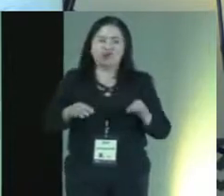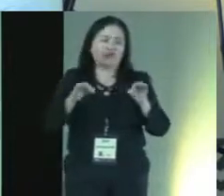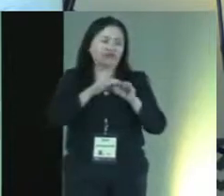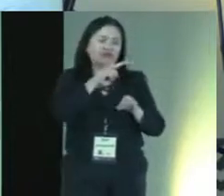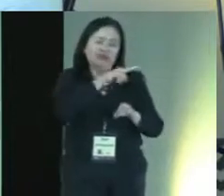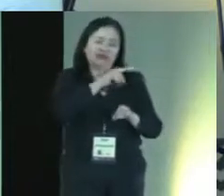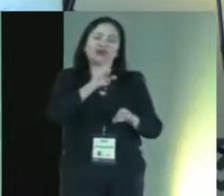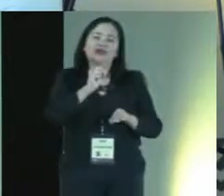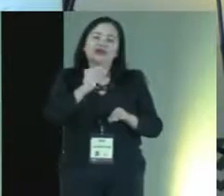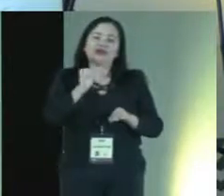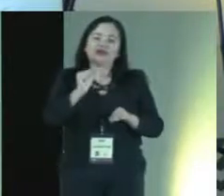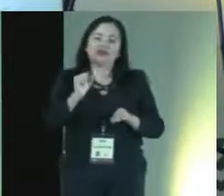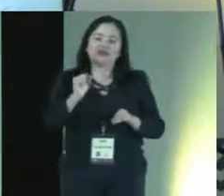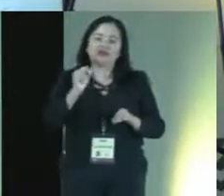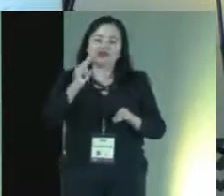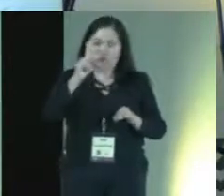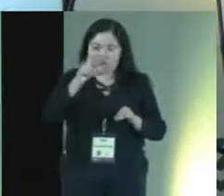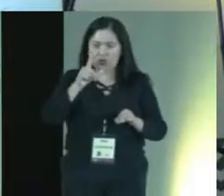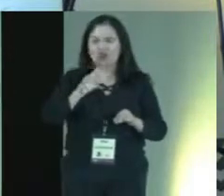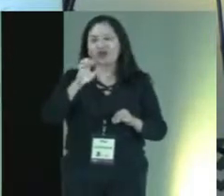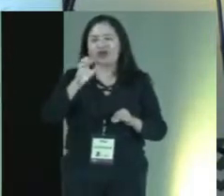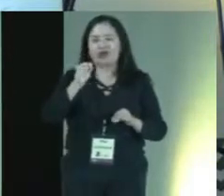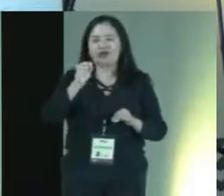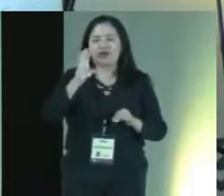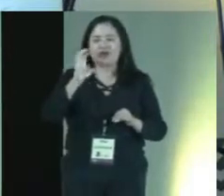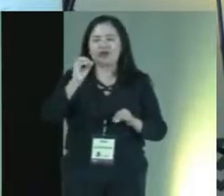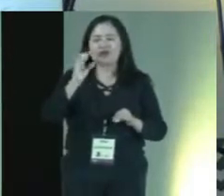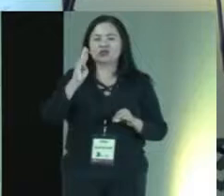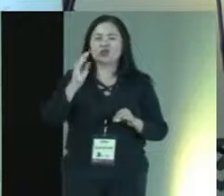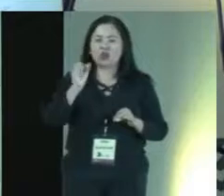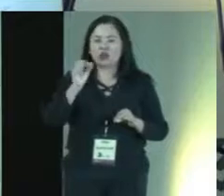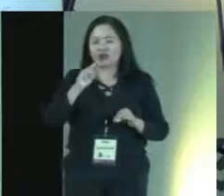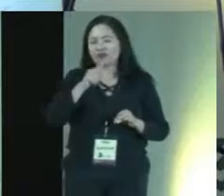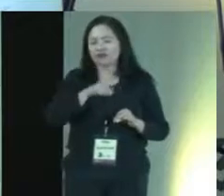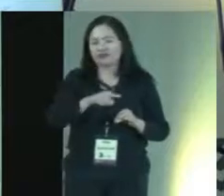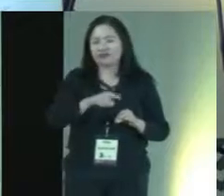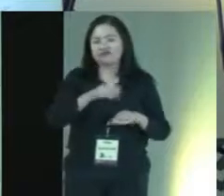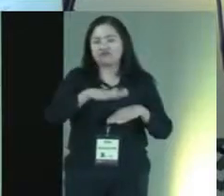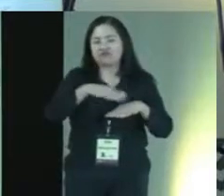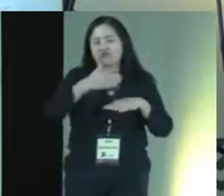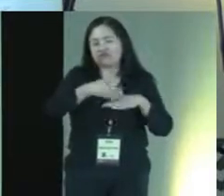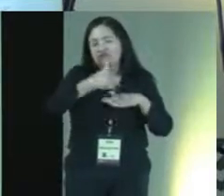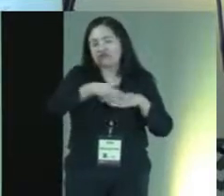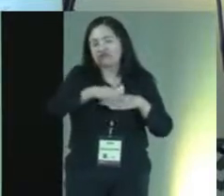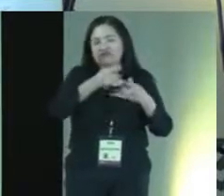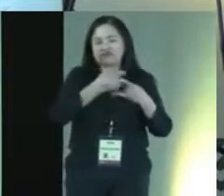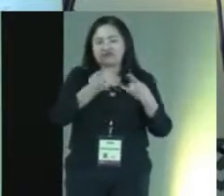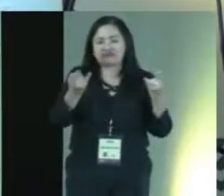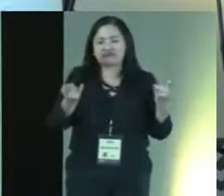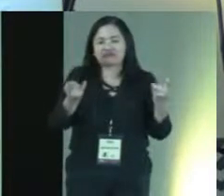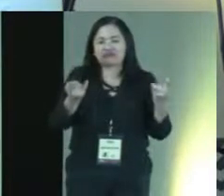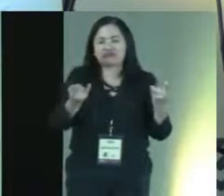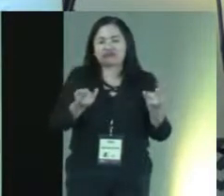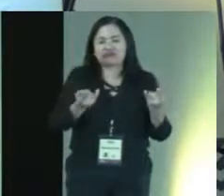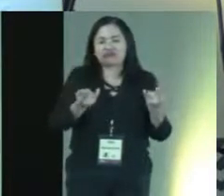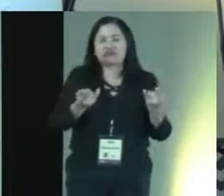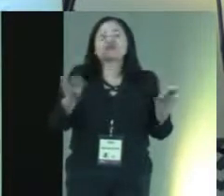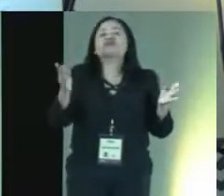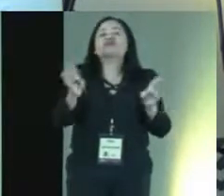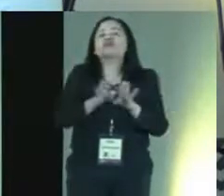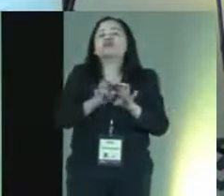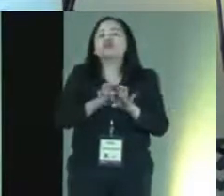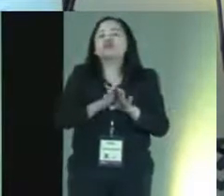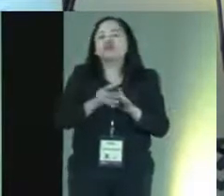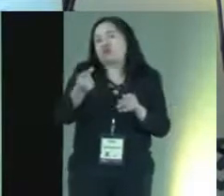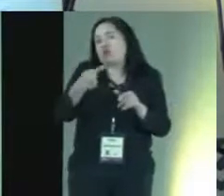Escobar, en algunos momentos de esta historia pasaron o pasamos a ser